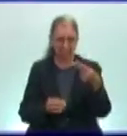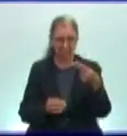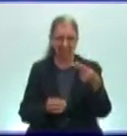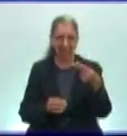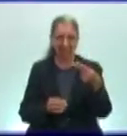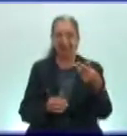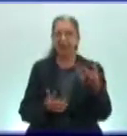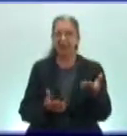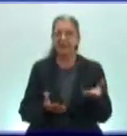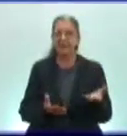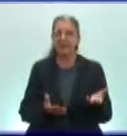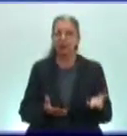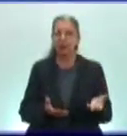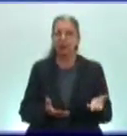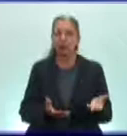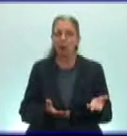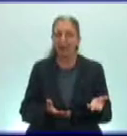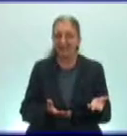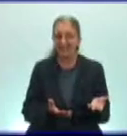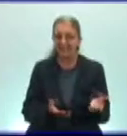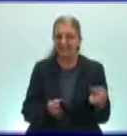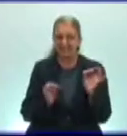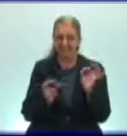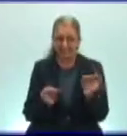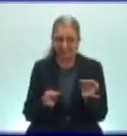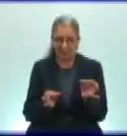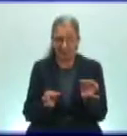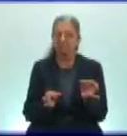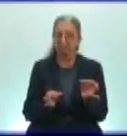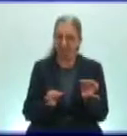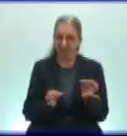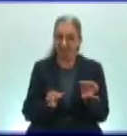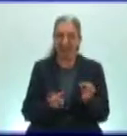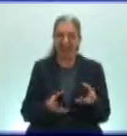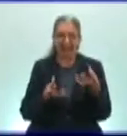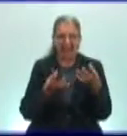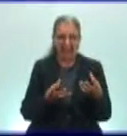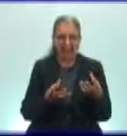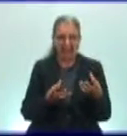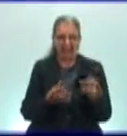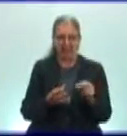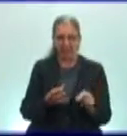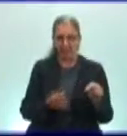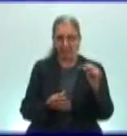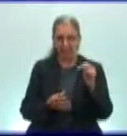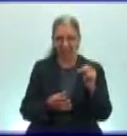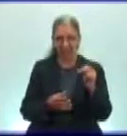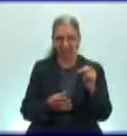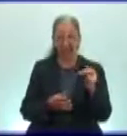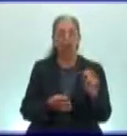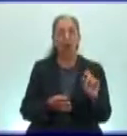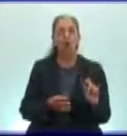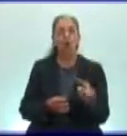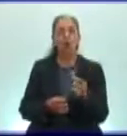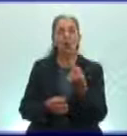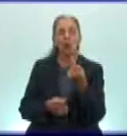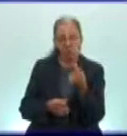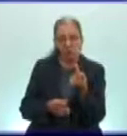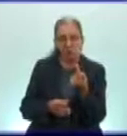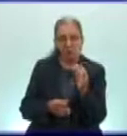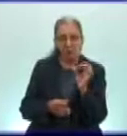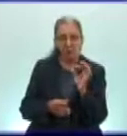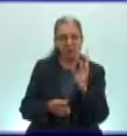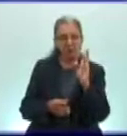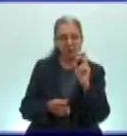su núcleo. Entonces, su carga nuclear es 1, pero siempre hay que ponerle el signo positivo porque es